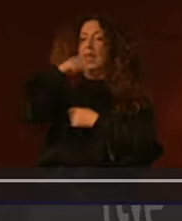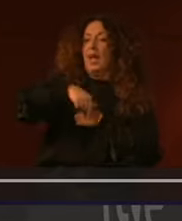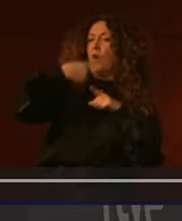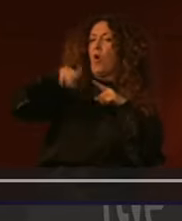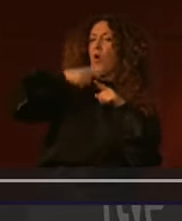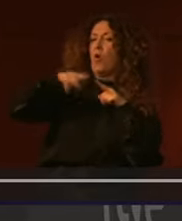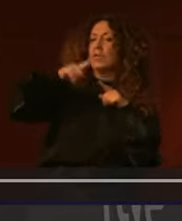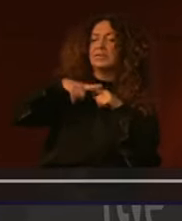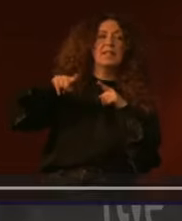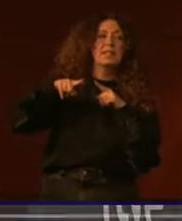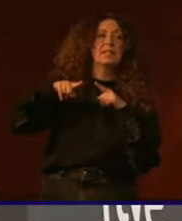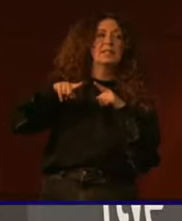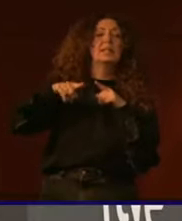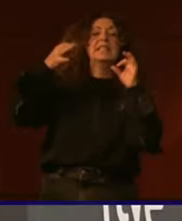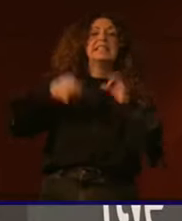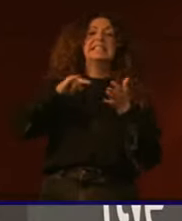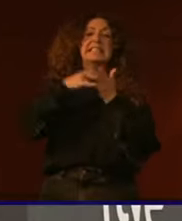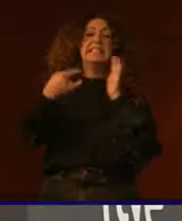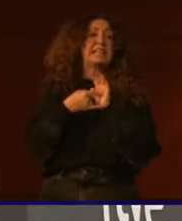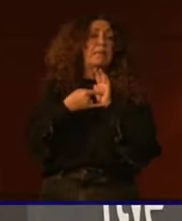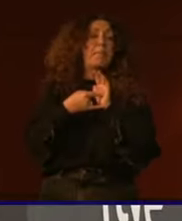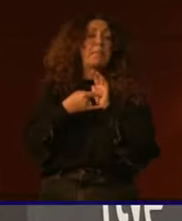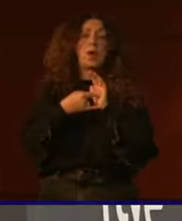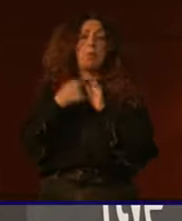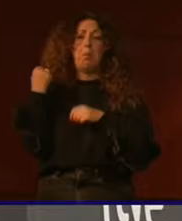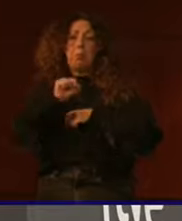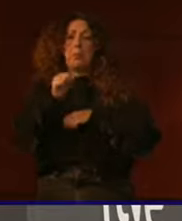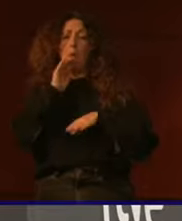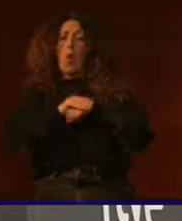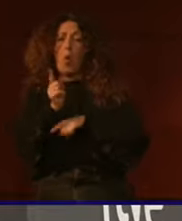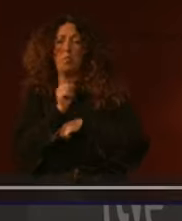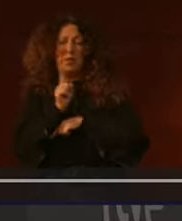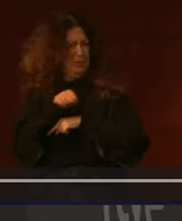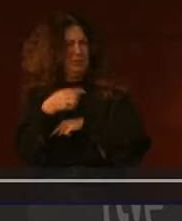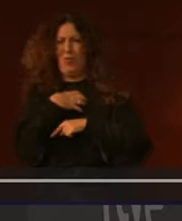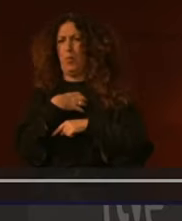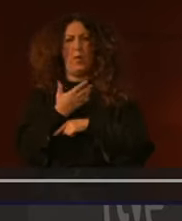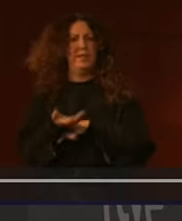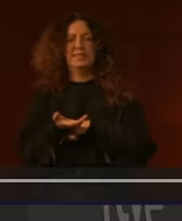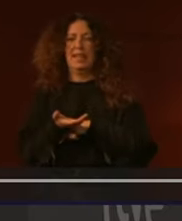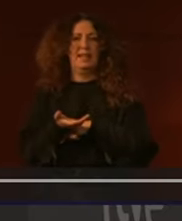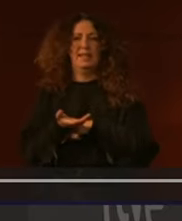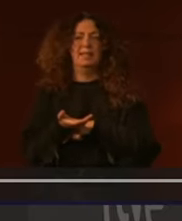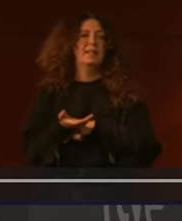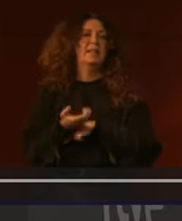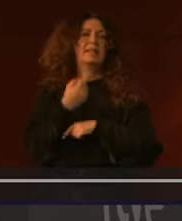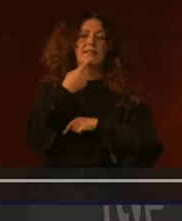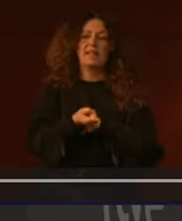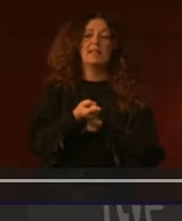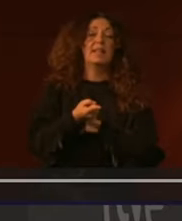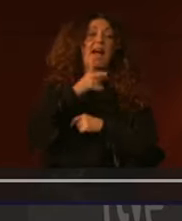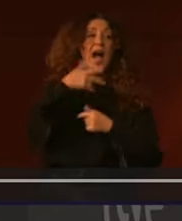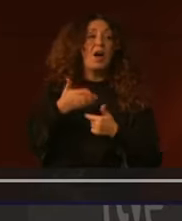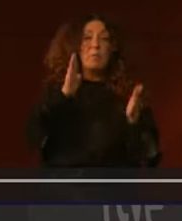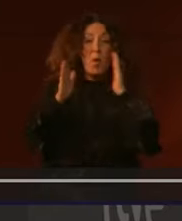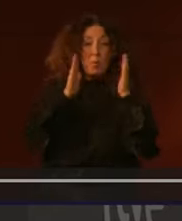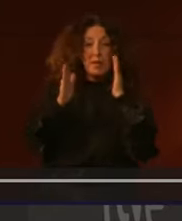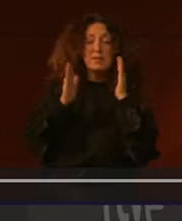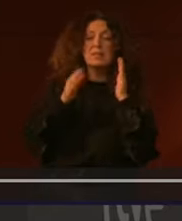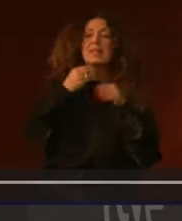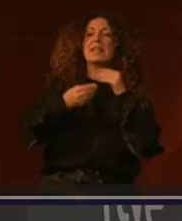que establecemos un sistema y luego lo incumplimos, ¿no? Entonces, no, esto no puede ser. Deciros que en estos momentos estamos haciendo